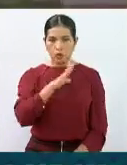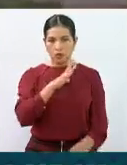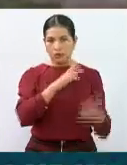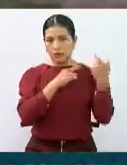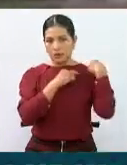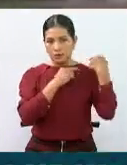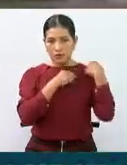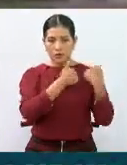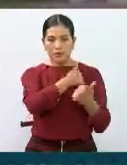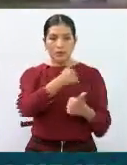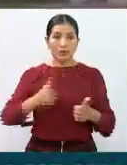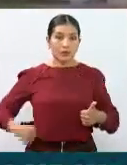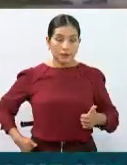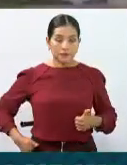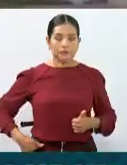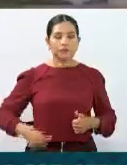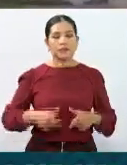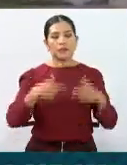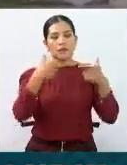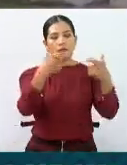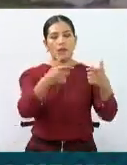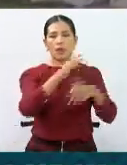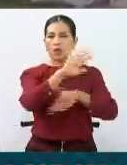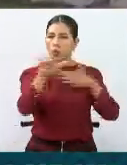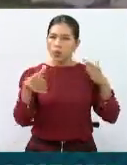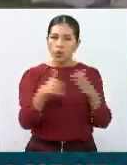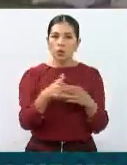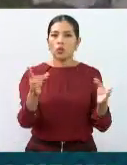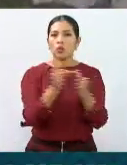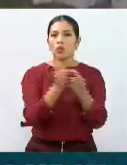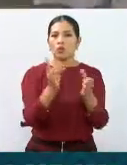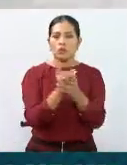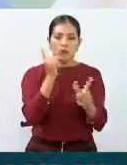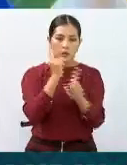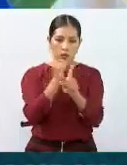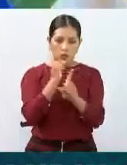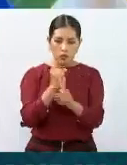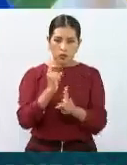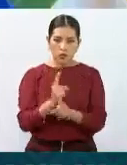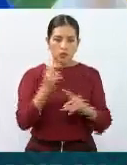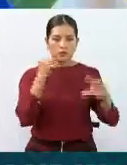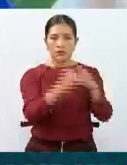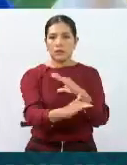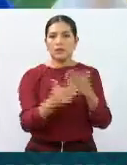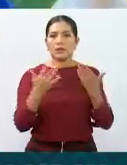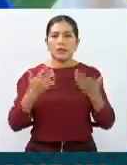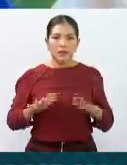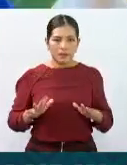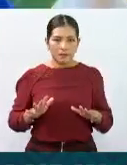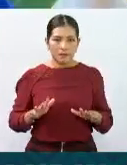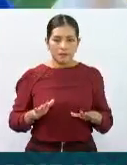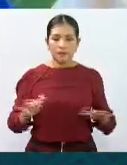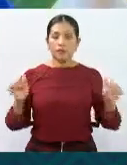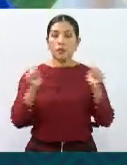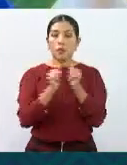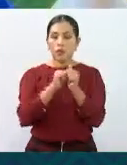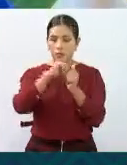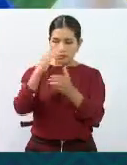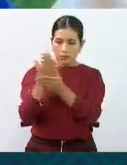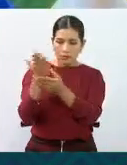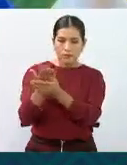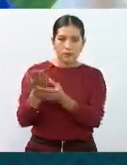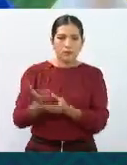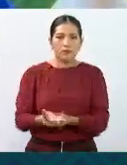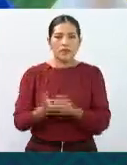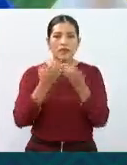Maimura, toda la documentación correspondiente, con los informes